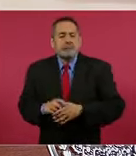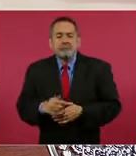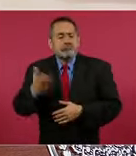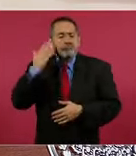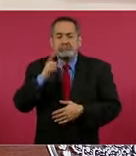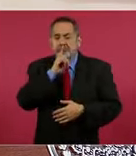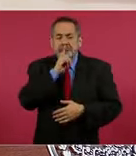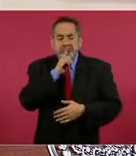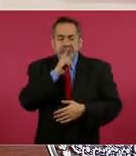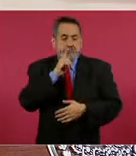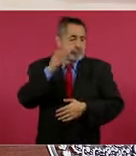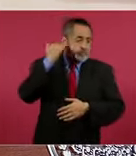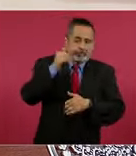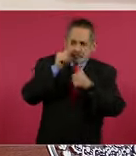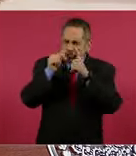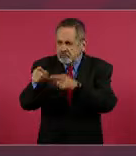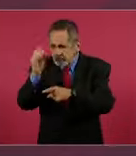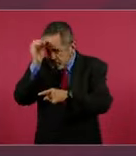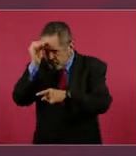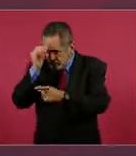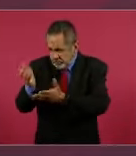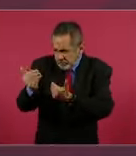se les tomaba en cuenta o